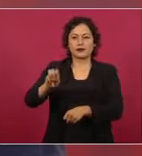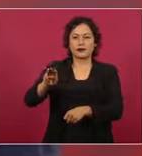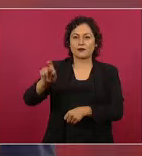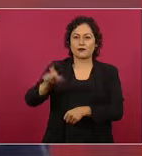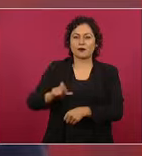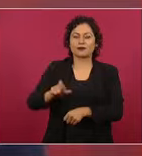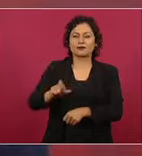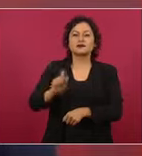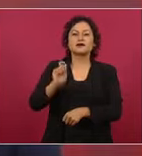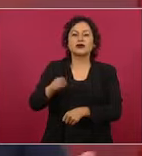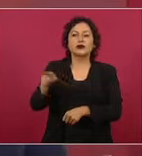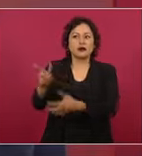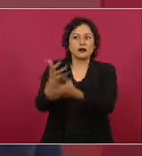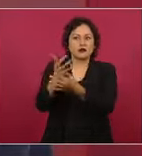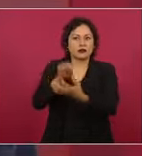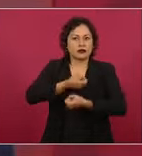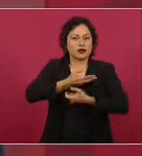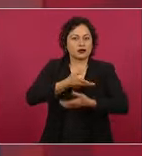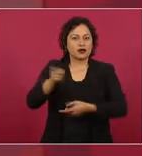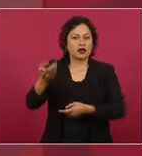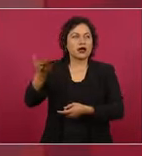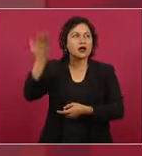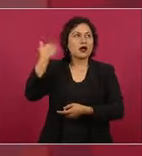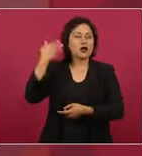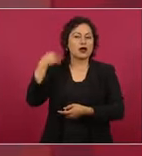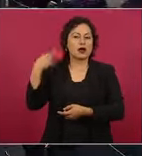que está declarando que recibió órdenes